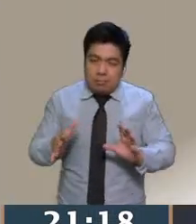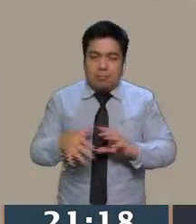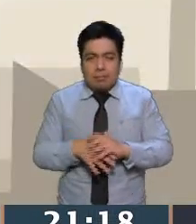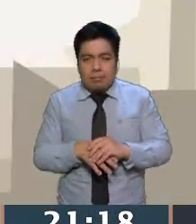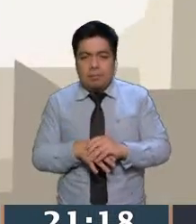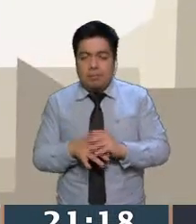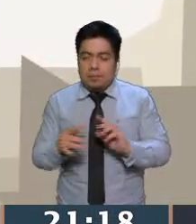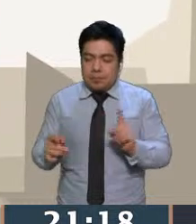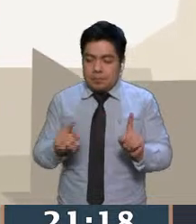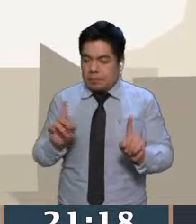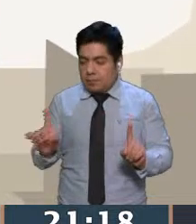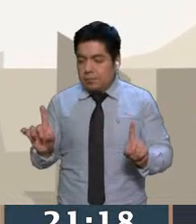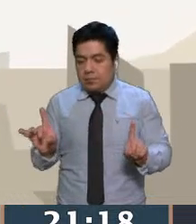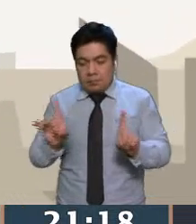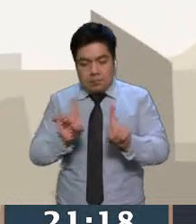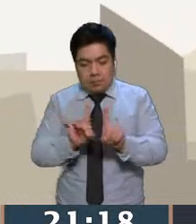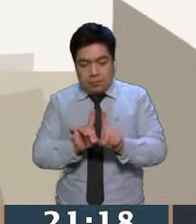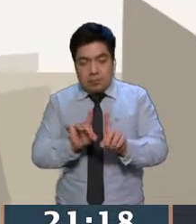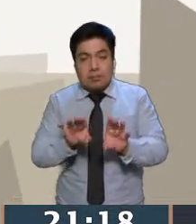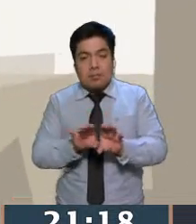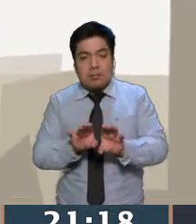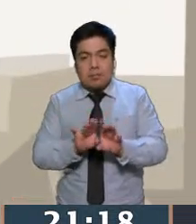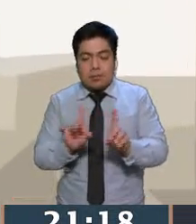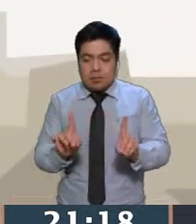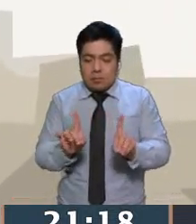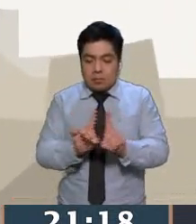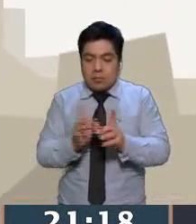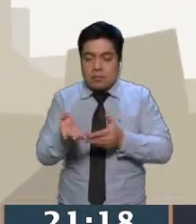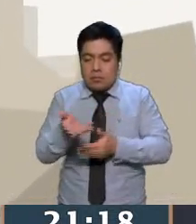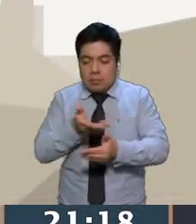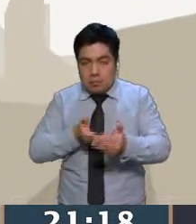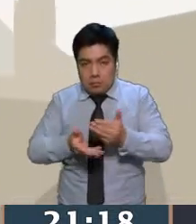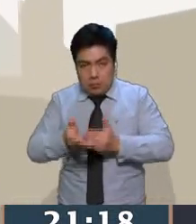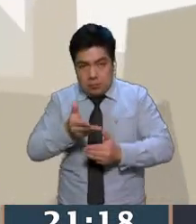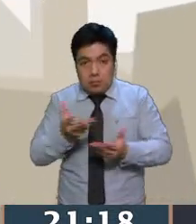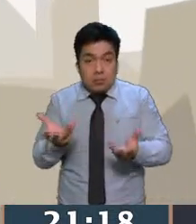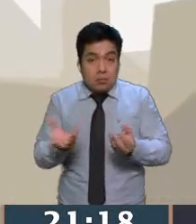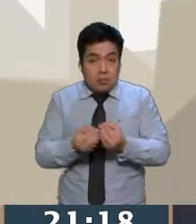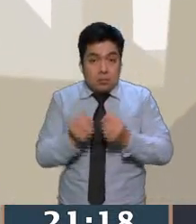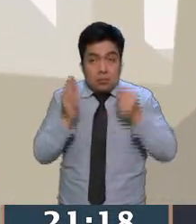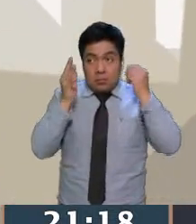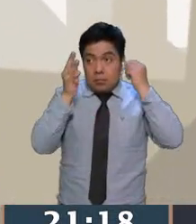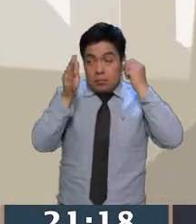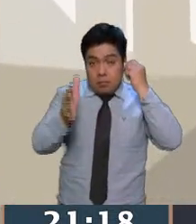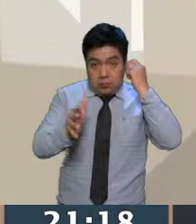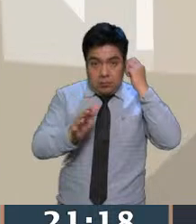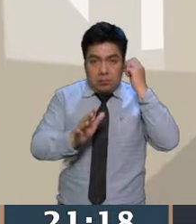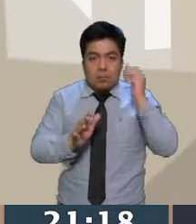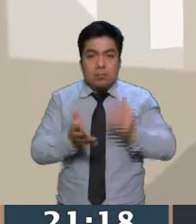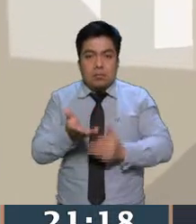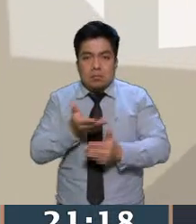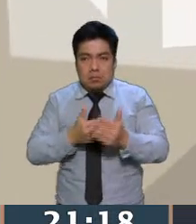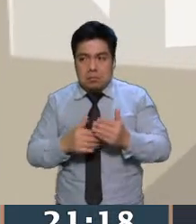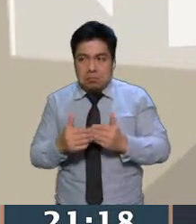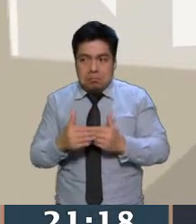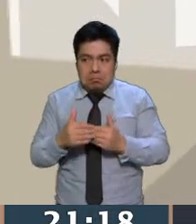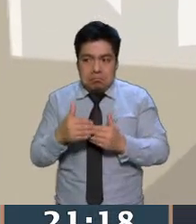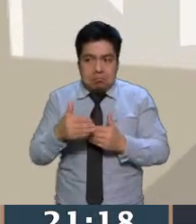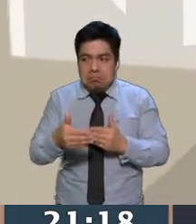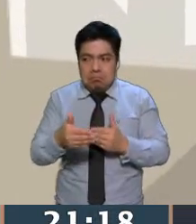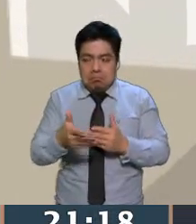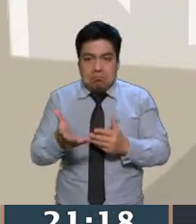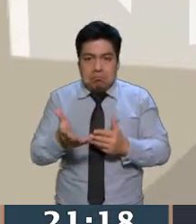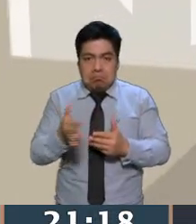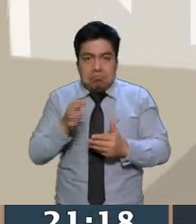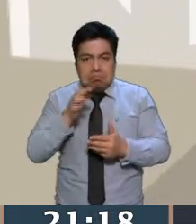pues ambas partes se obligaban a colaborar en un futuro. El futuro llegó prácticamente de